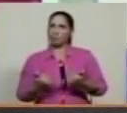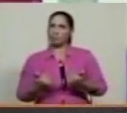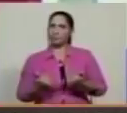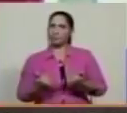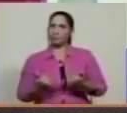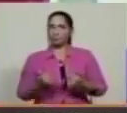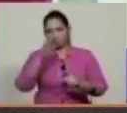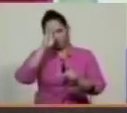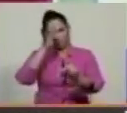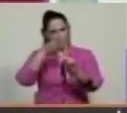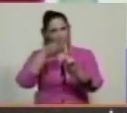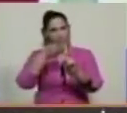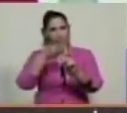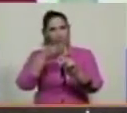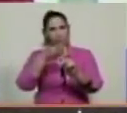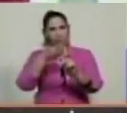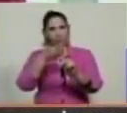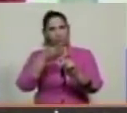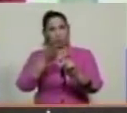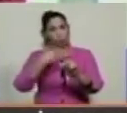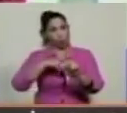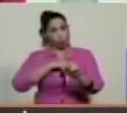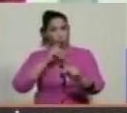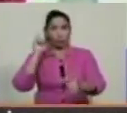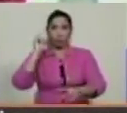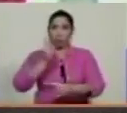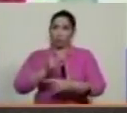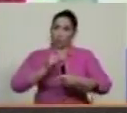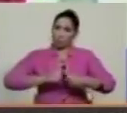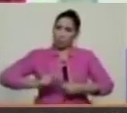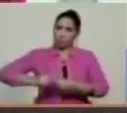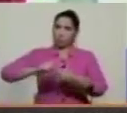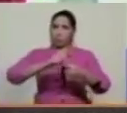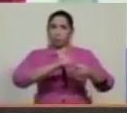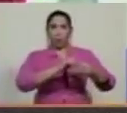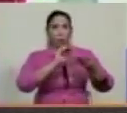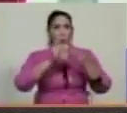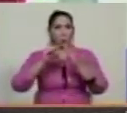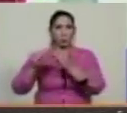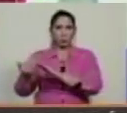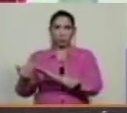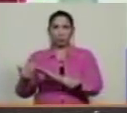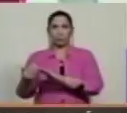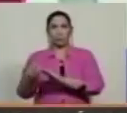la meta? Constituirnos verdaderamente en consejo comunales y en comunas